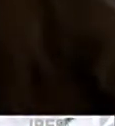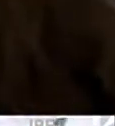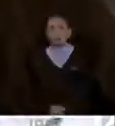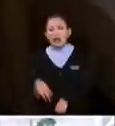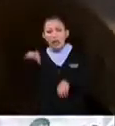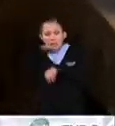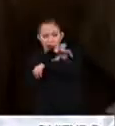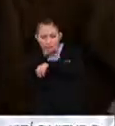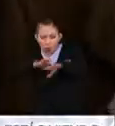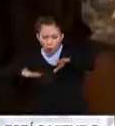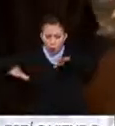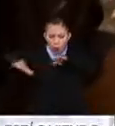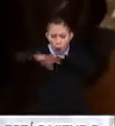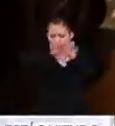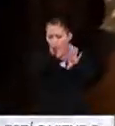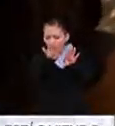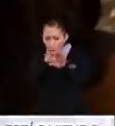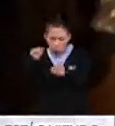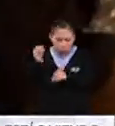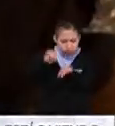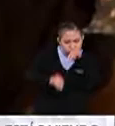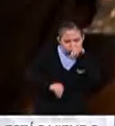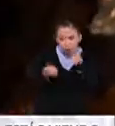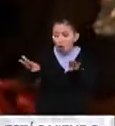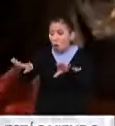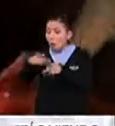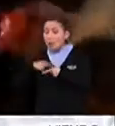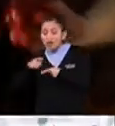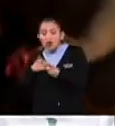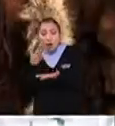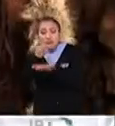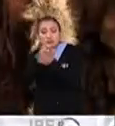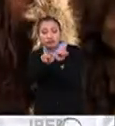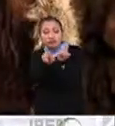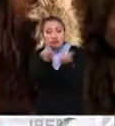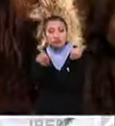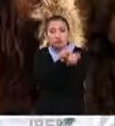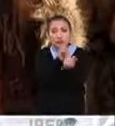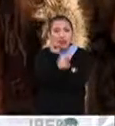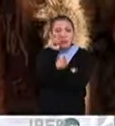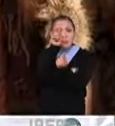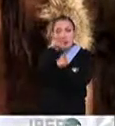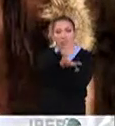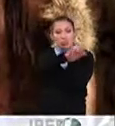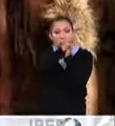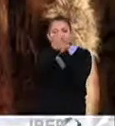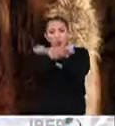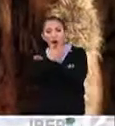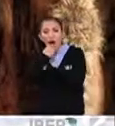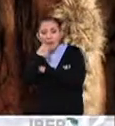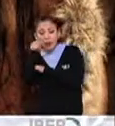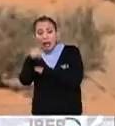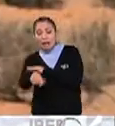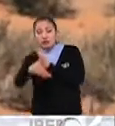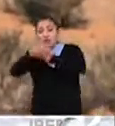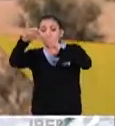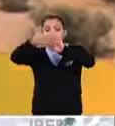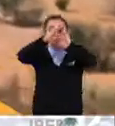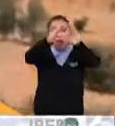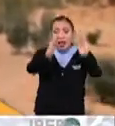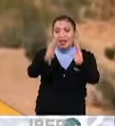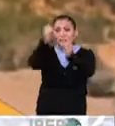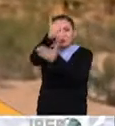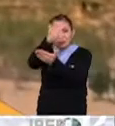El diseño del entorno físico influye en cómo las personas interactúan. El reflejo de la evolución del hombre son las construcciones de